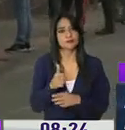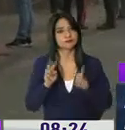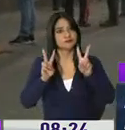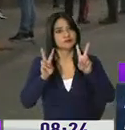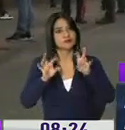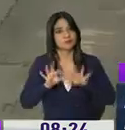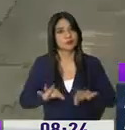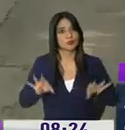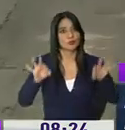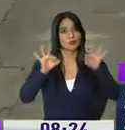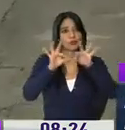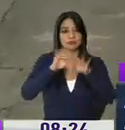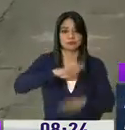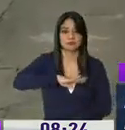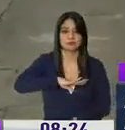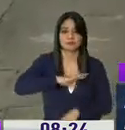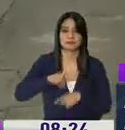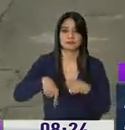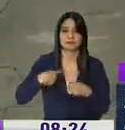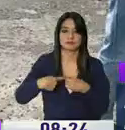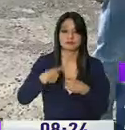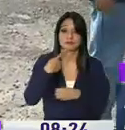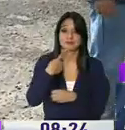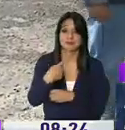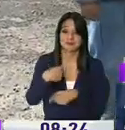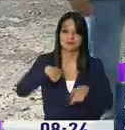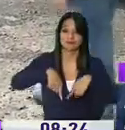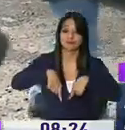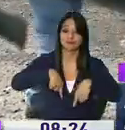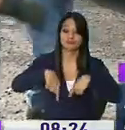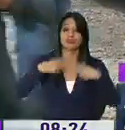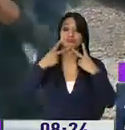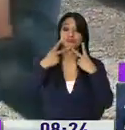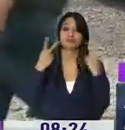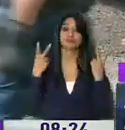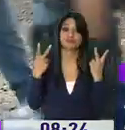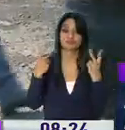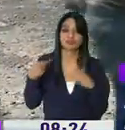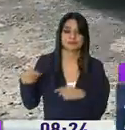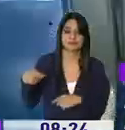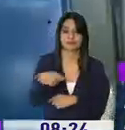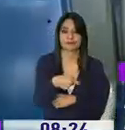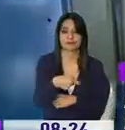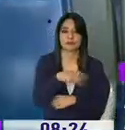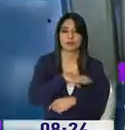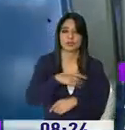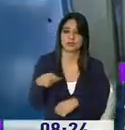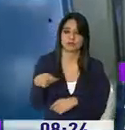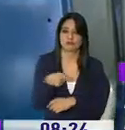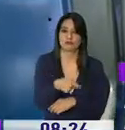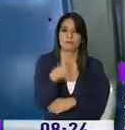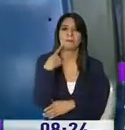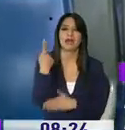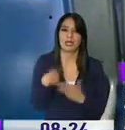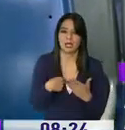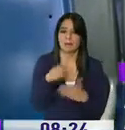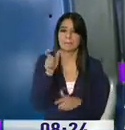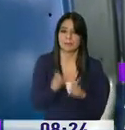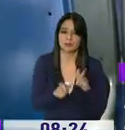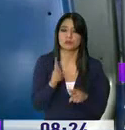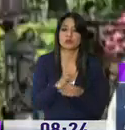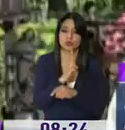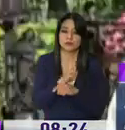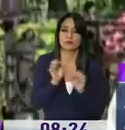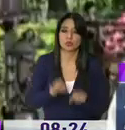el burgomaestre mencionó que el transporte público sería subsidiado para que se garantice el distanciamiento